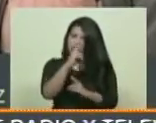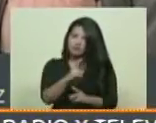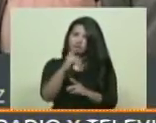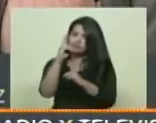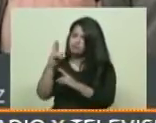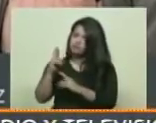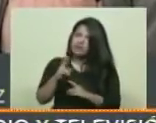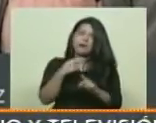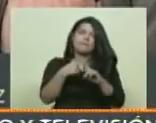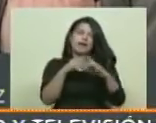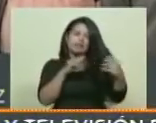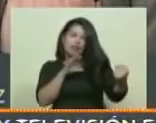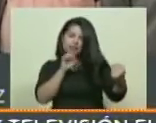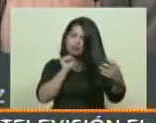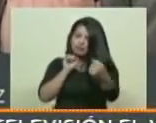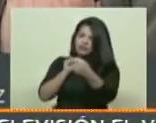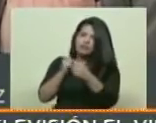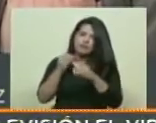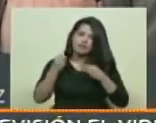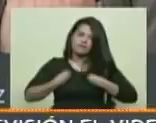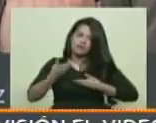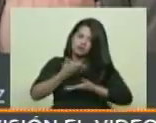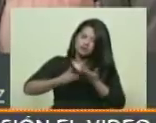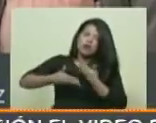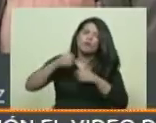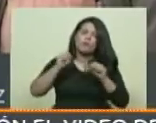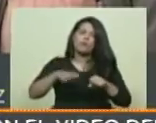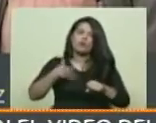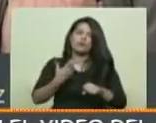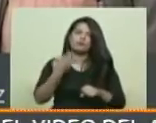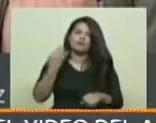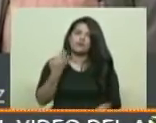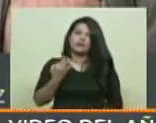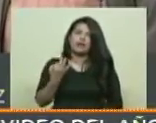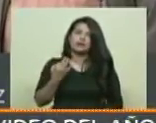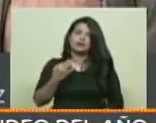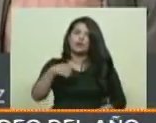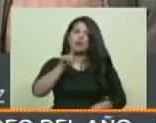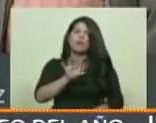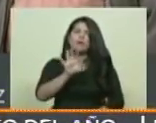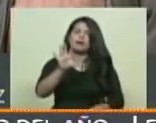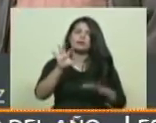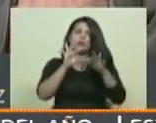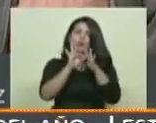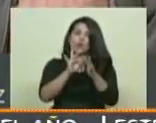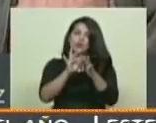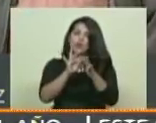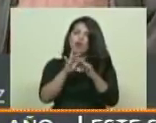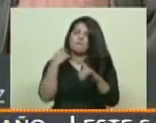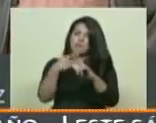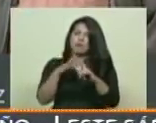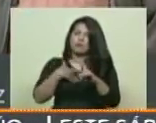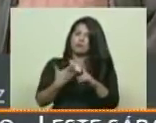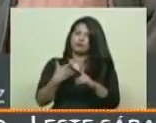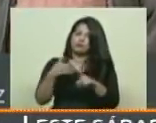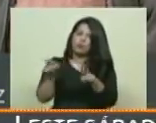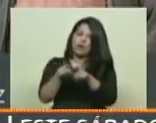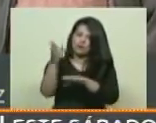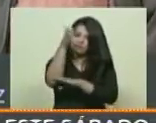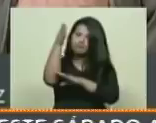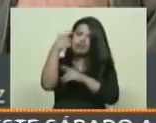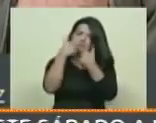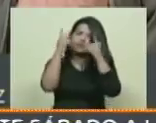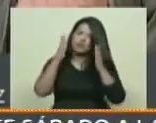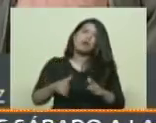que a través del entendimiento y la convivencia pacífica nosotros podremos ser una sola nación, podremos levantar las banderas de nuestros